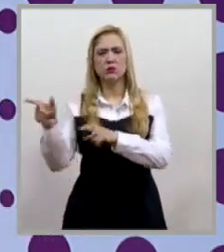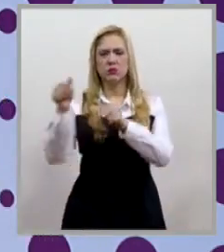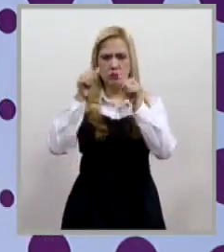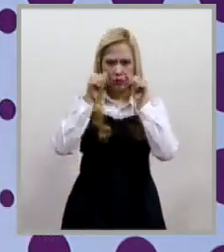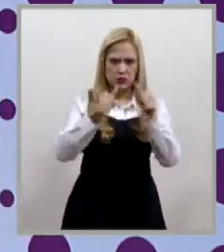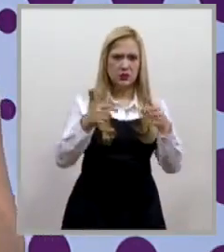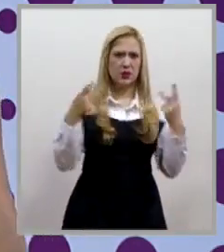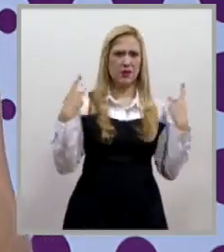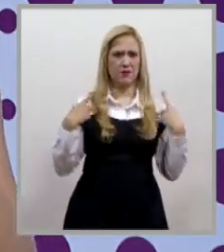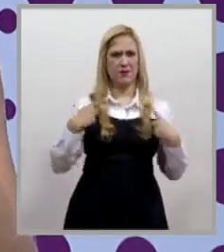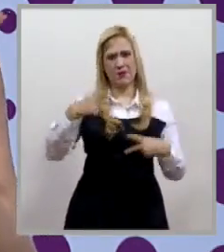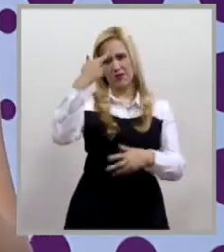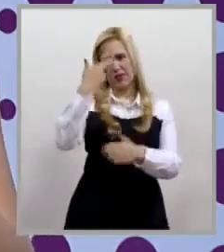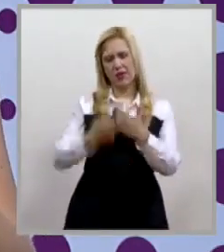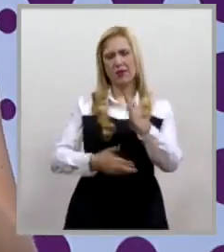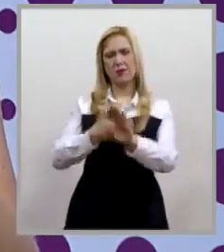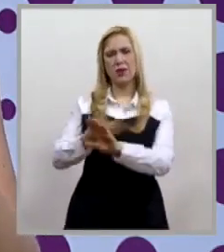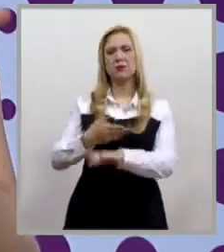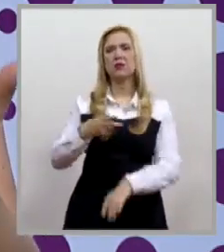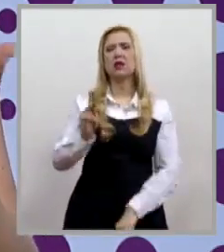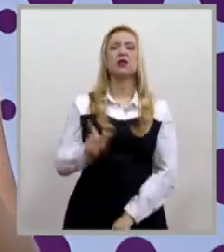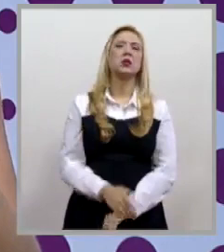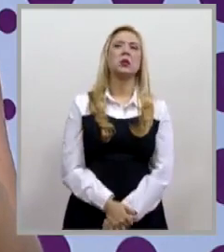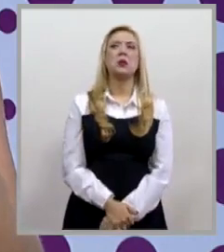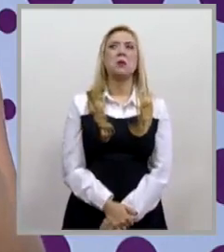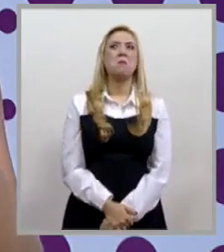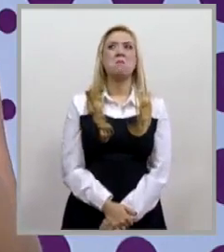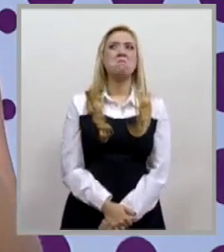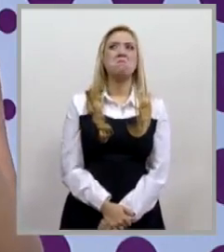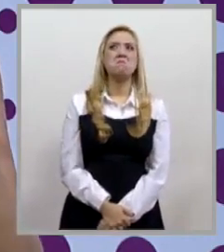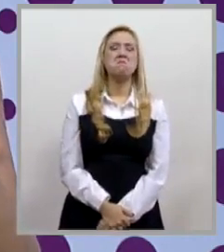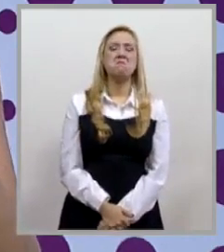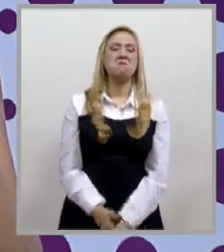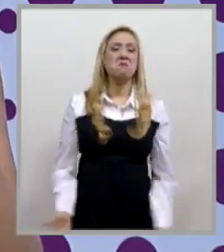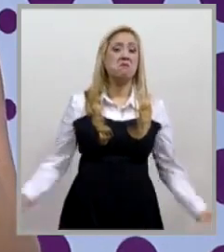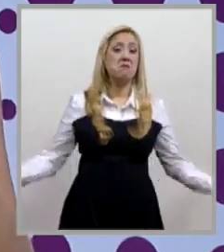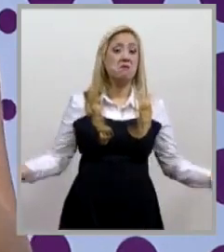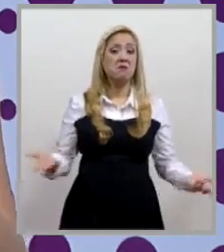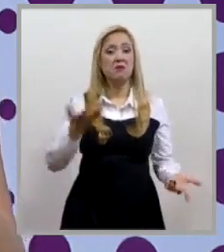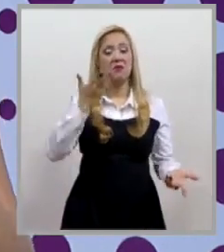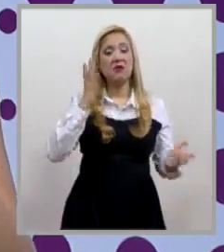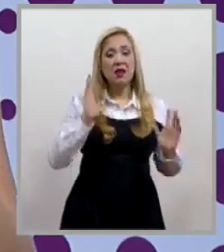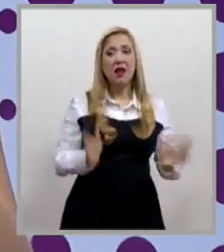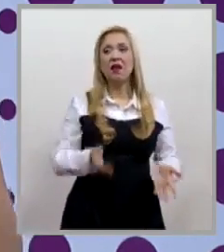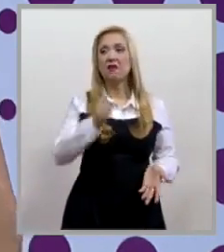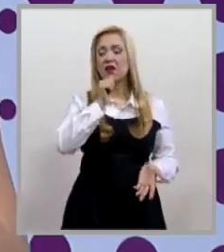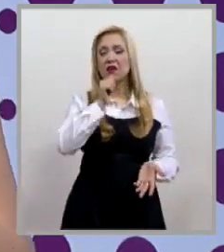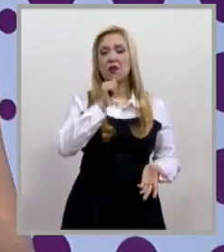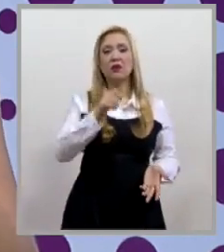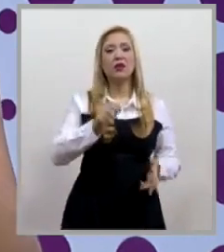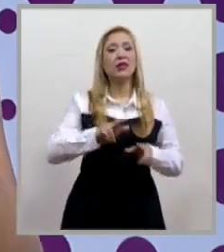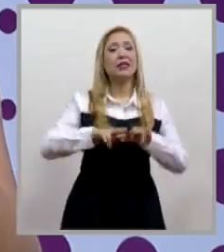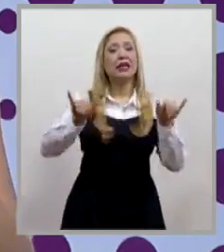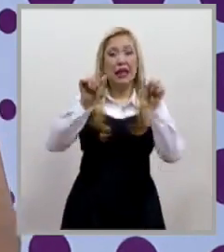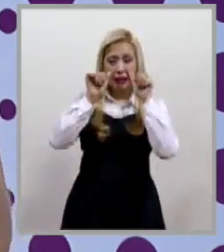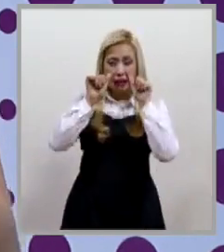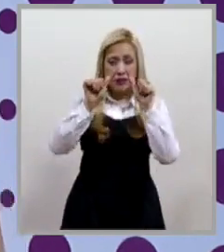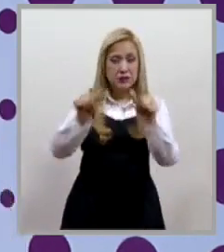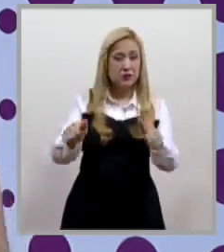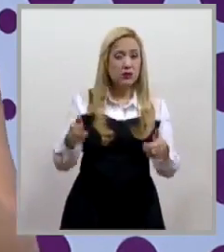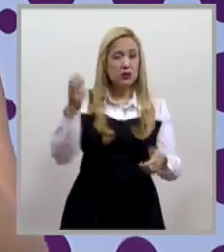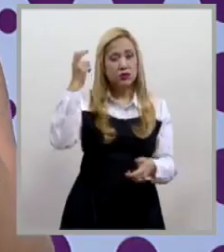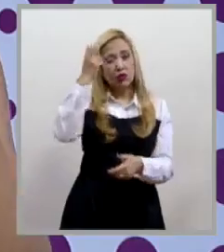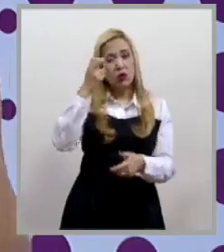atención a víctimas, no se materializa en realidad. En muchas ocasiones las víctimas no tienen ni siquiera la atención mínima, como es la